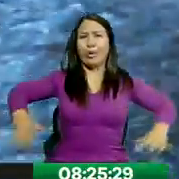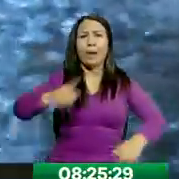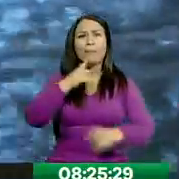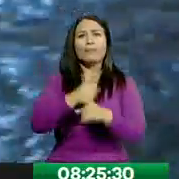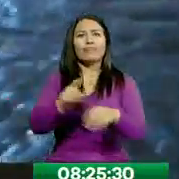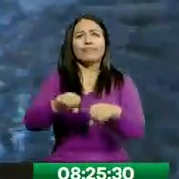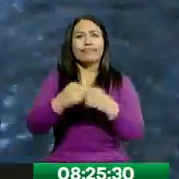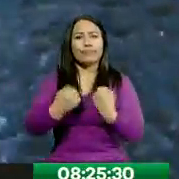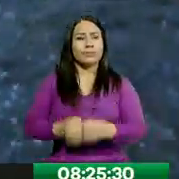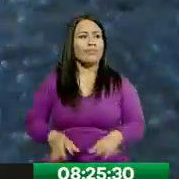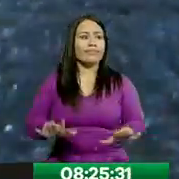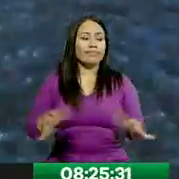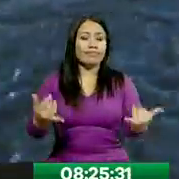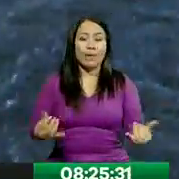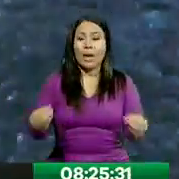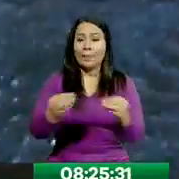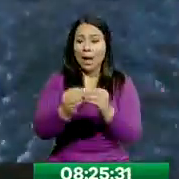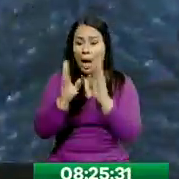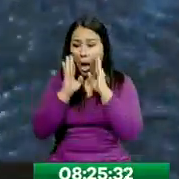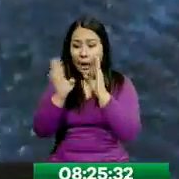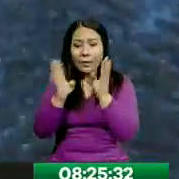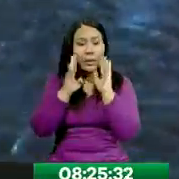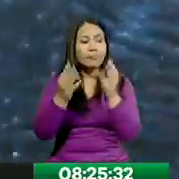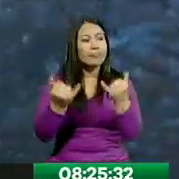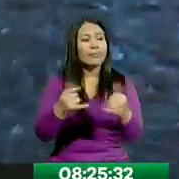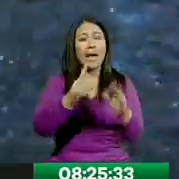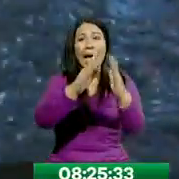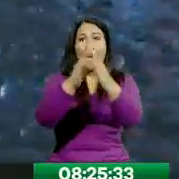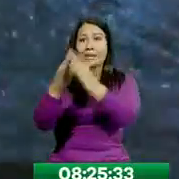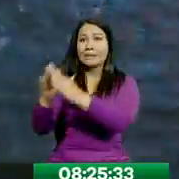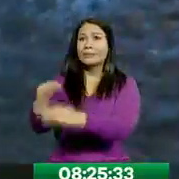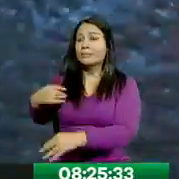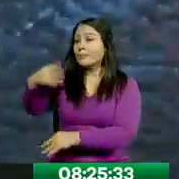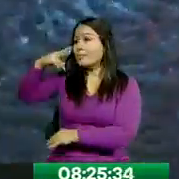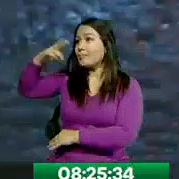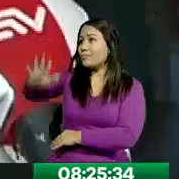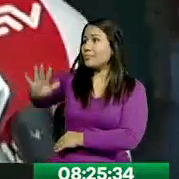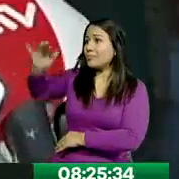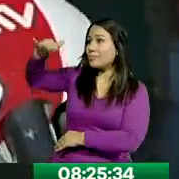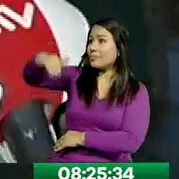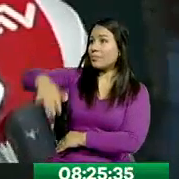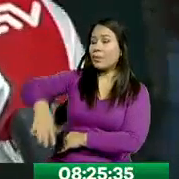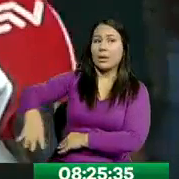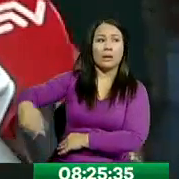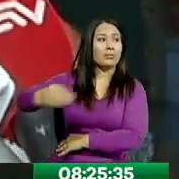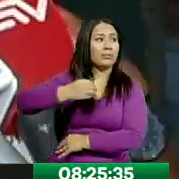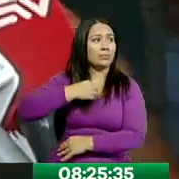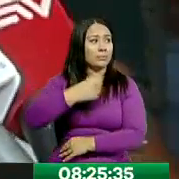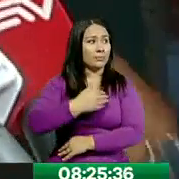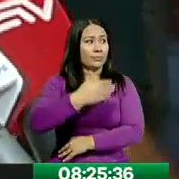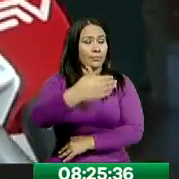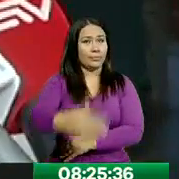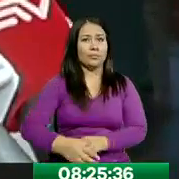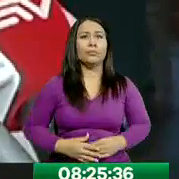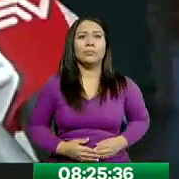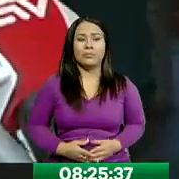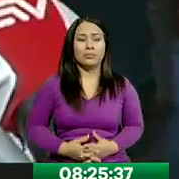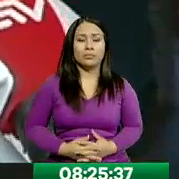colapsado. Bueno, ustedes han filmado adentro, en el interior de las casas está entrando agua por el patio, por las